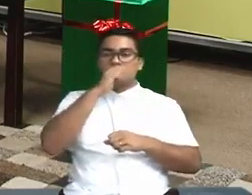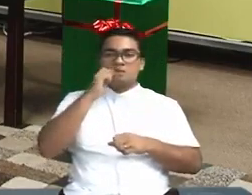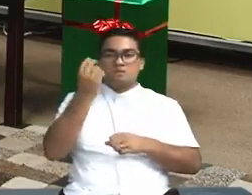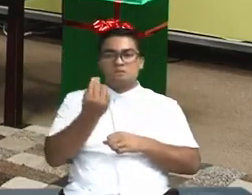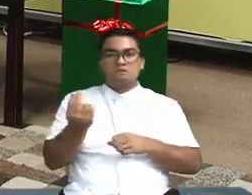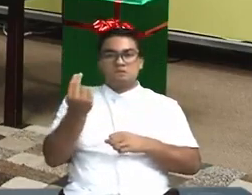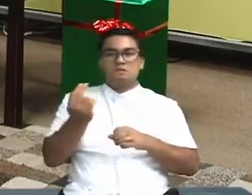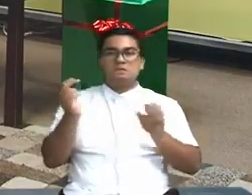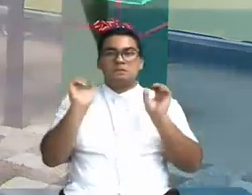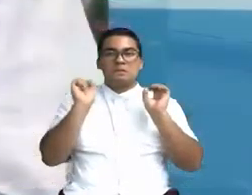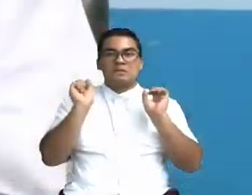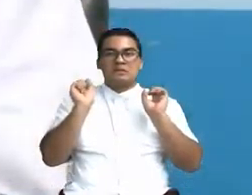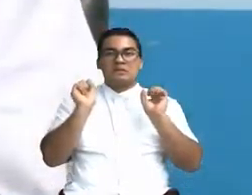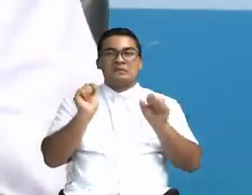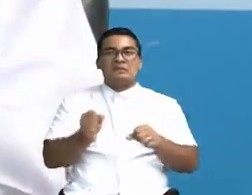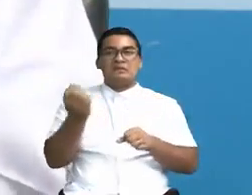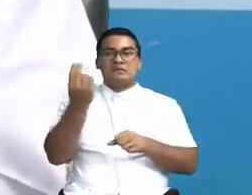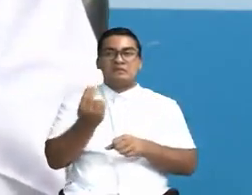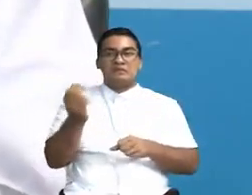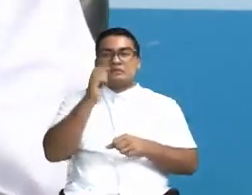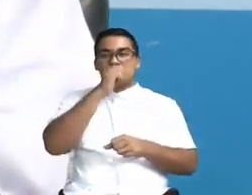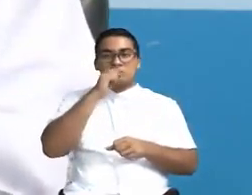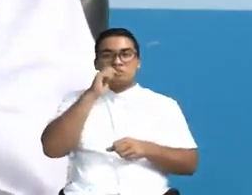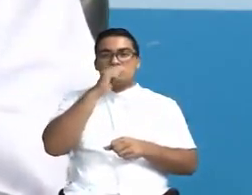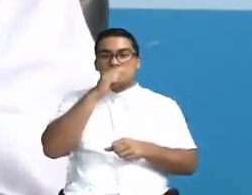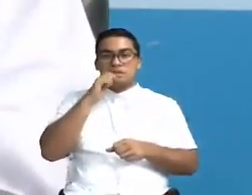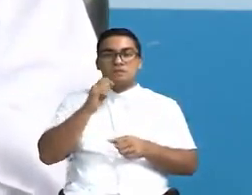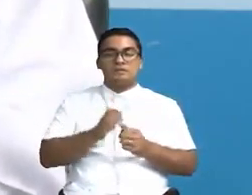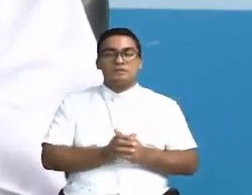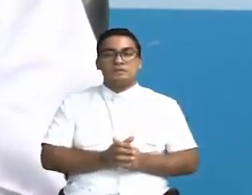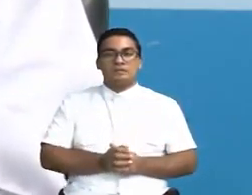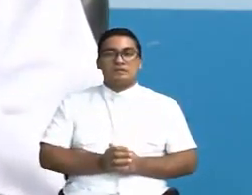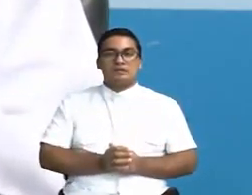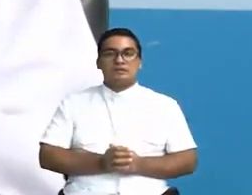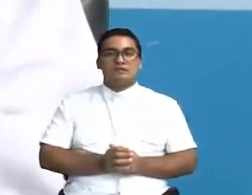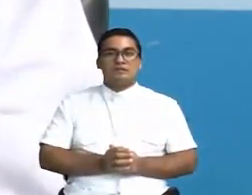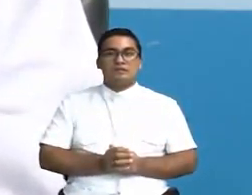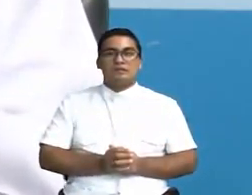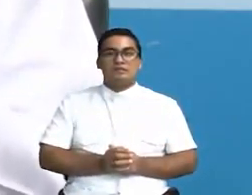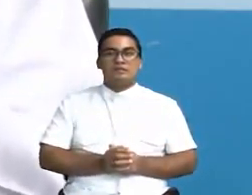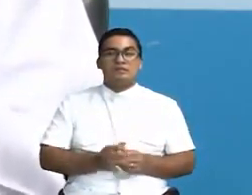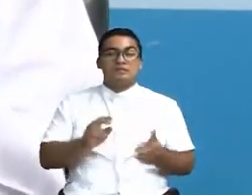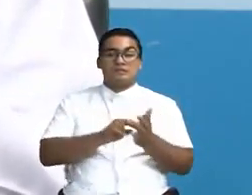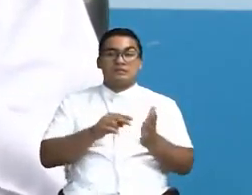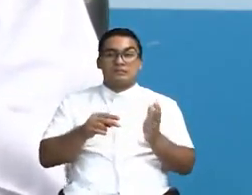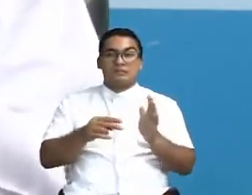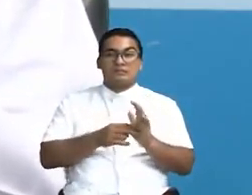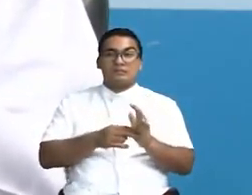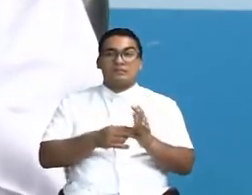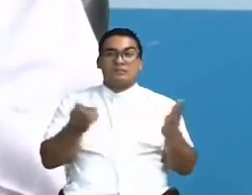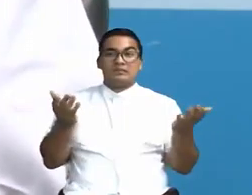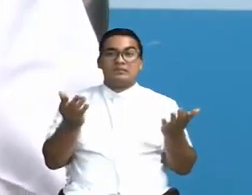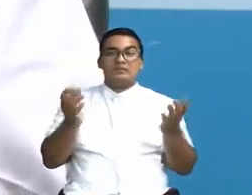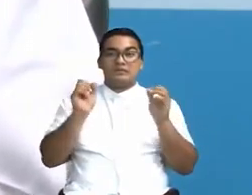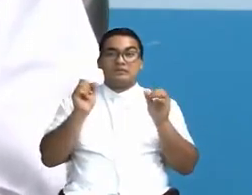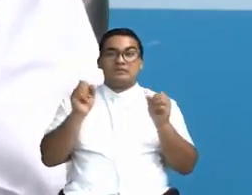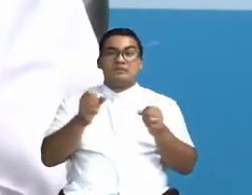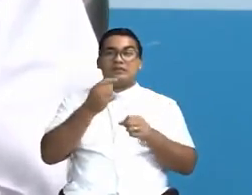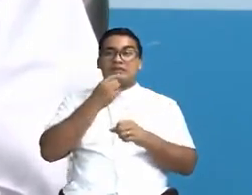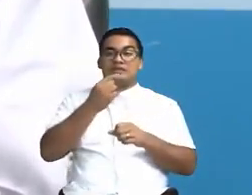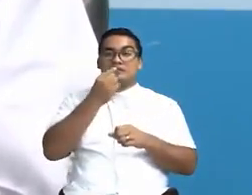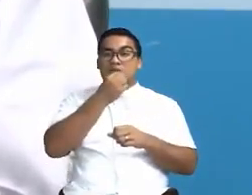lo que había dicho, el chapstick, por ejemplo, es un protector labial, que ellos evitan o favorecen que el labio